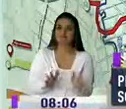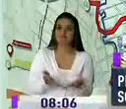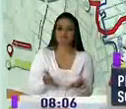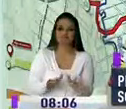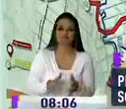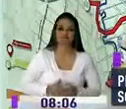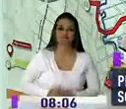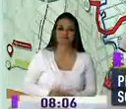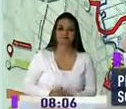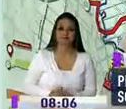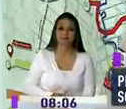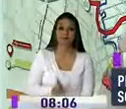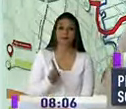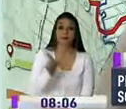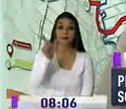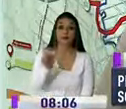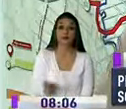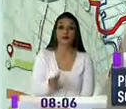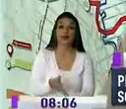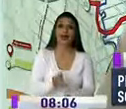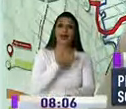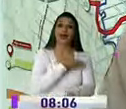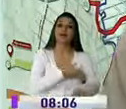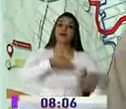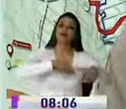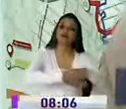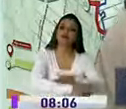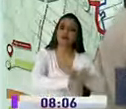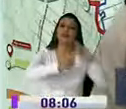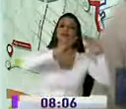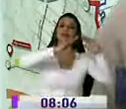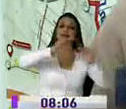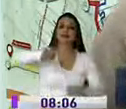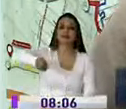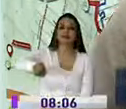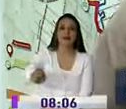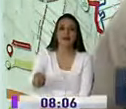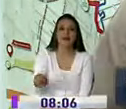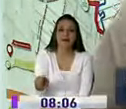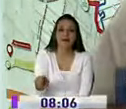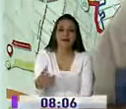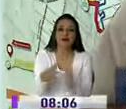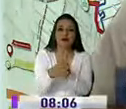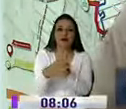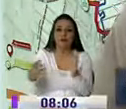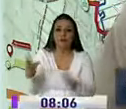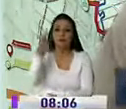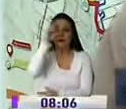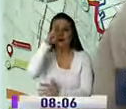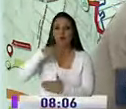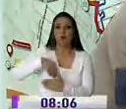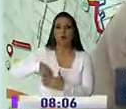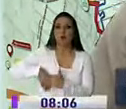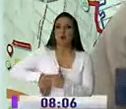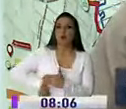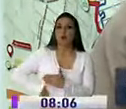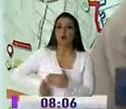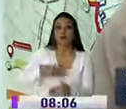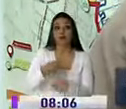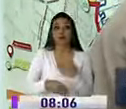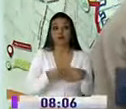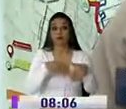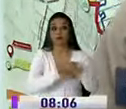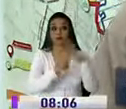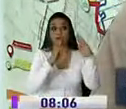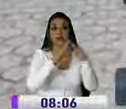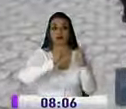Una persona que había habitado antes en esa casa y que se había llevado la llave, una copia, la llave de las puertas principales, con las cuales procede a ingresar